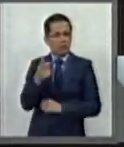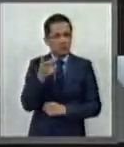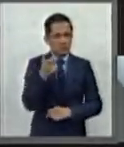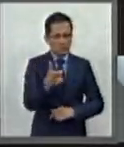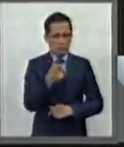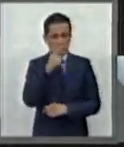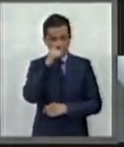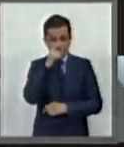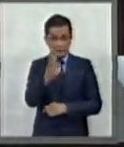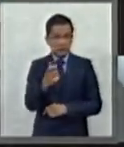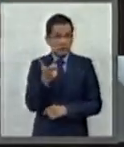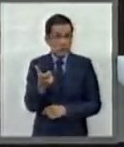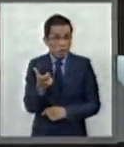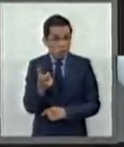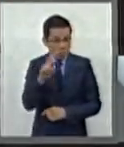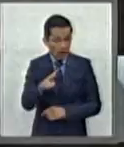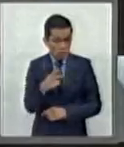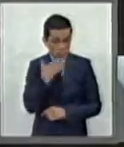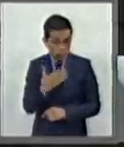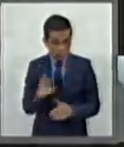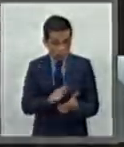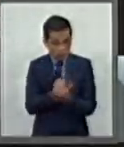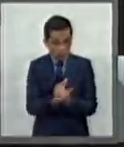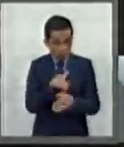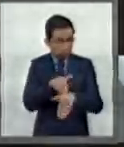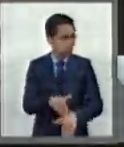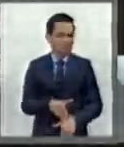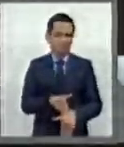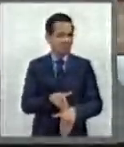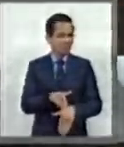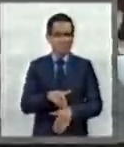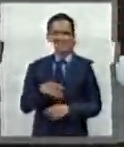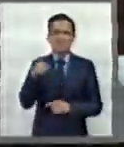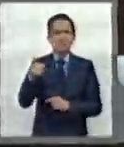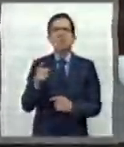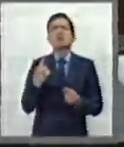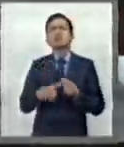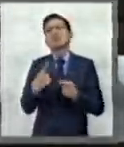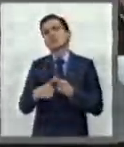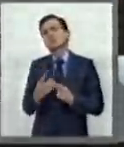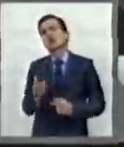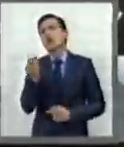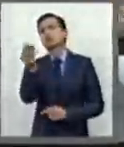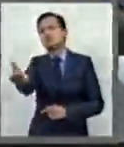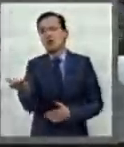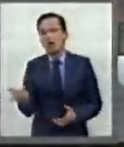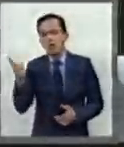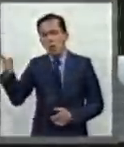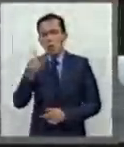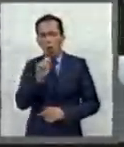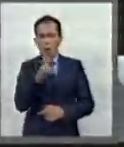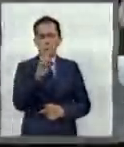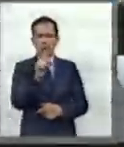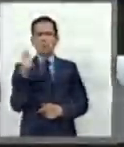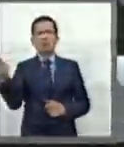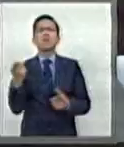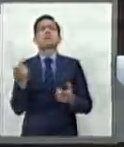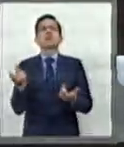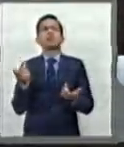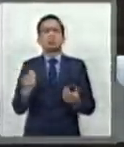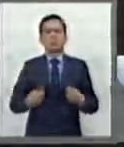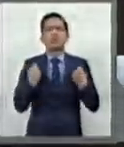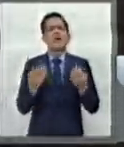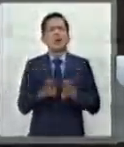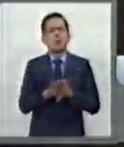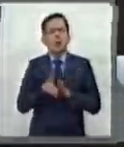recursos, recursos ilícitos que se los dan. ¿De qué vive Andrés Manuel López Obrador si nunca ha